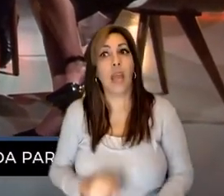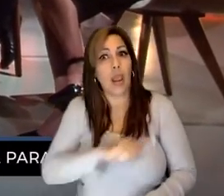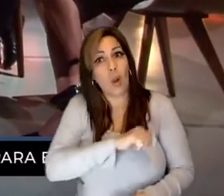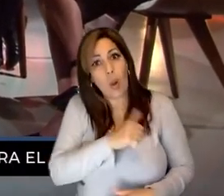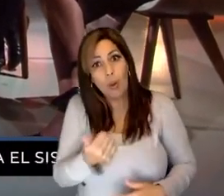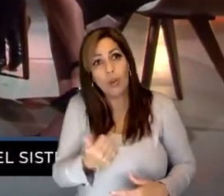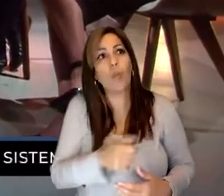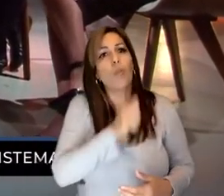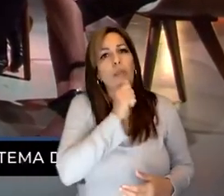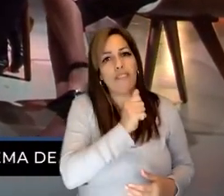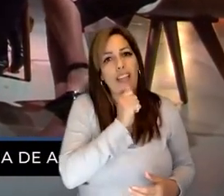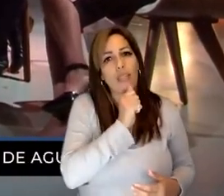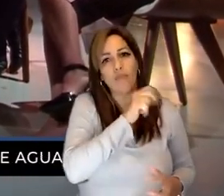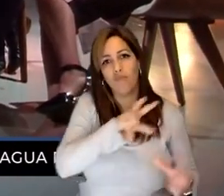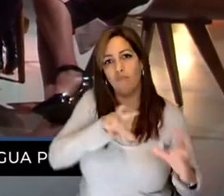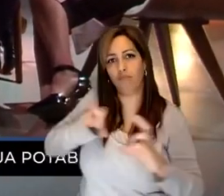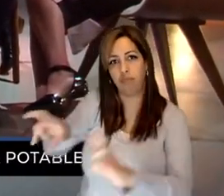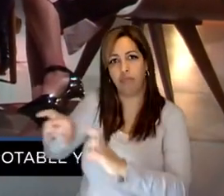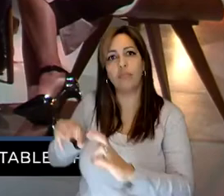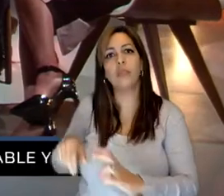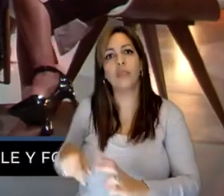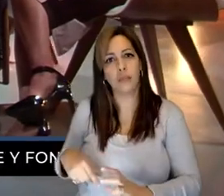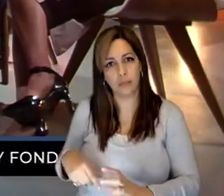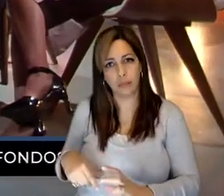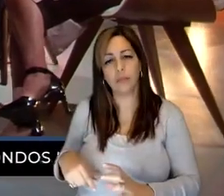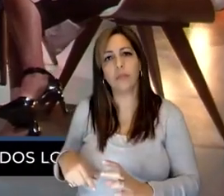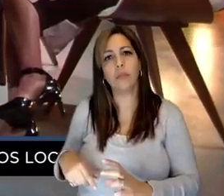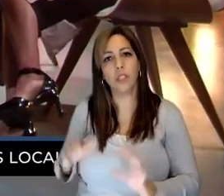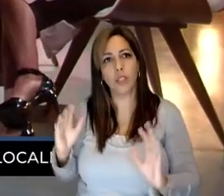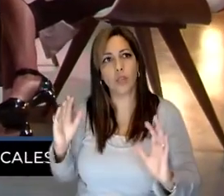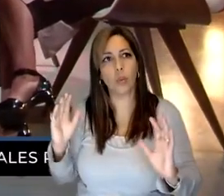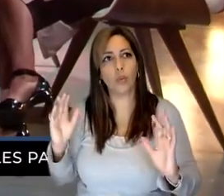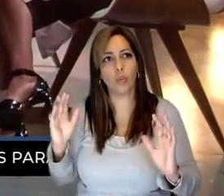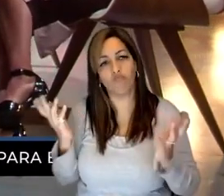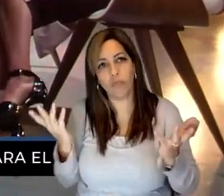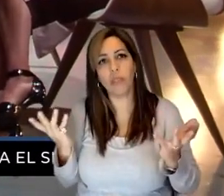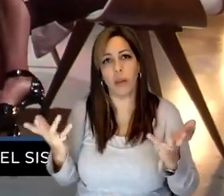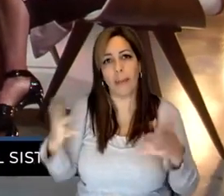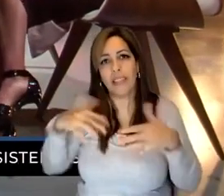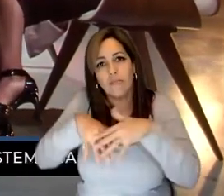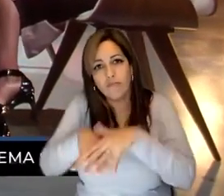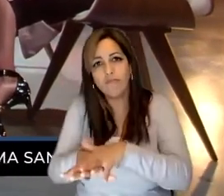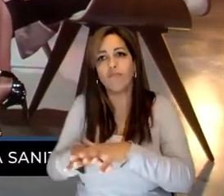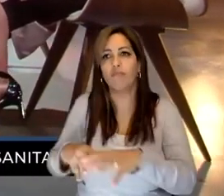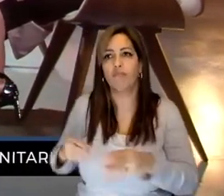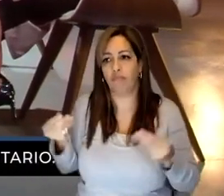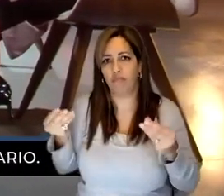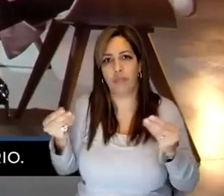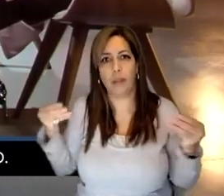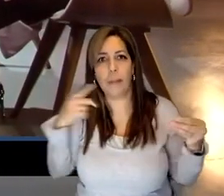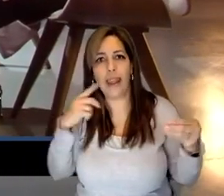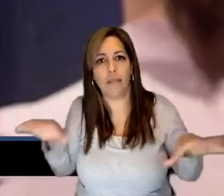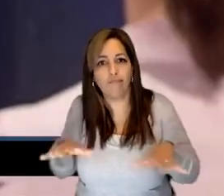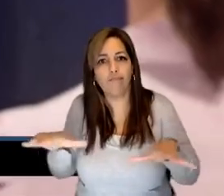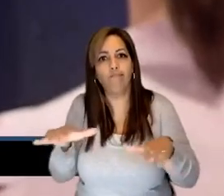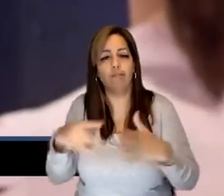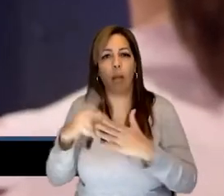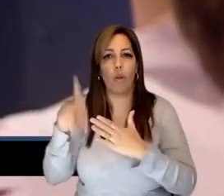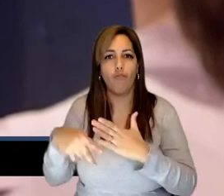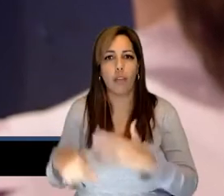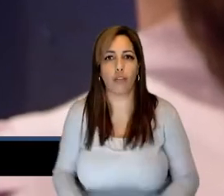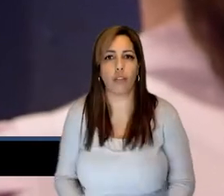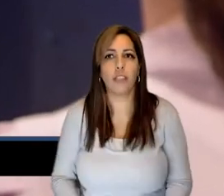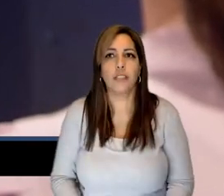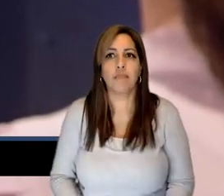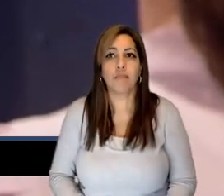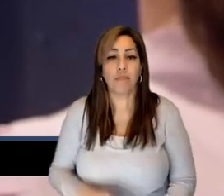entonces el resto, pues, inversión privada. Tenemos okay. inversión privada que también va a estar formando parte de las fuentes de fondos para estos proyectos.